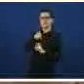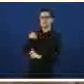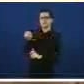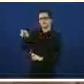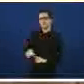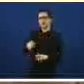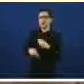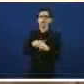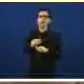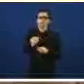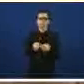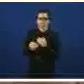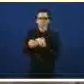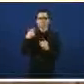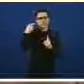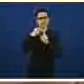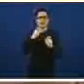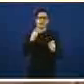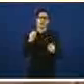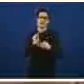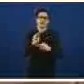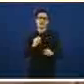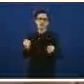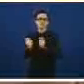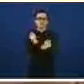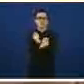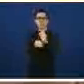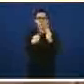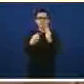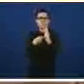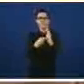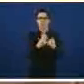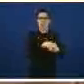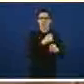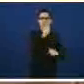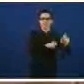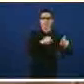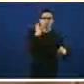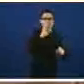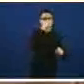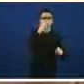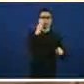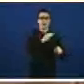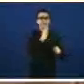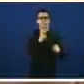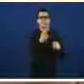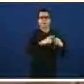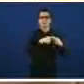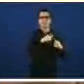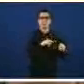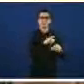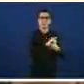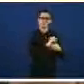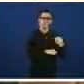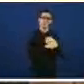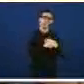impulsar para garantir a devolución íntegra Dos aforros dos galegos e das galegas Afectados pola estafa das preferentes Nada